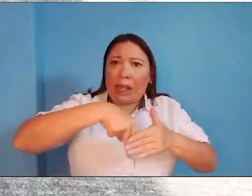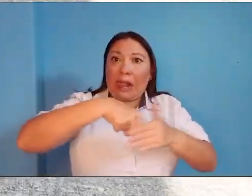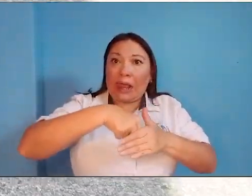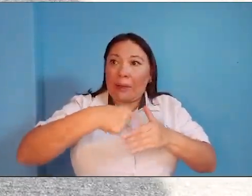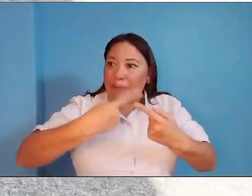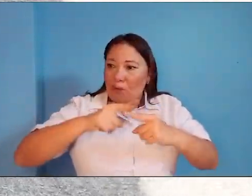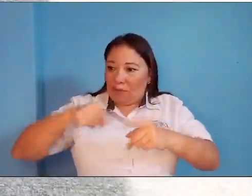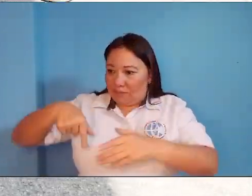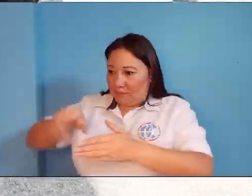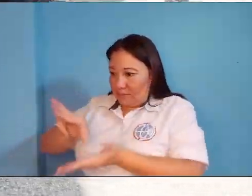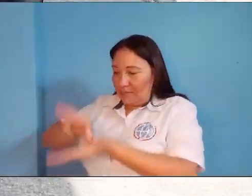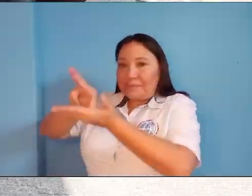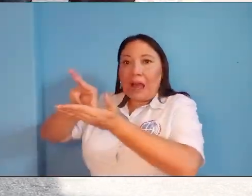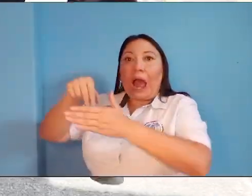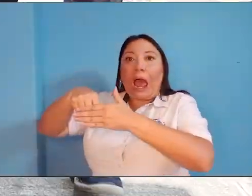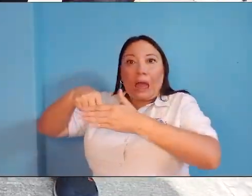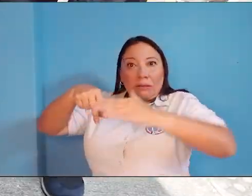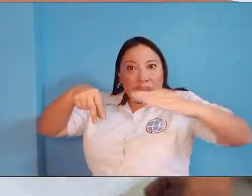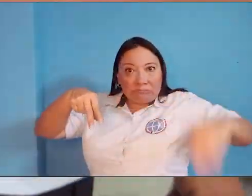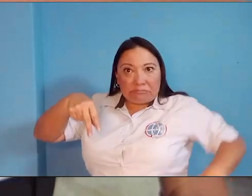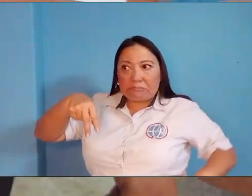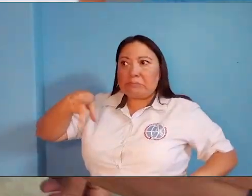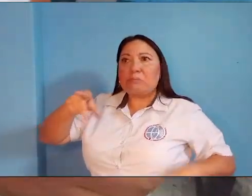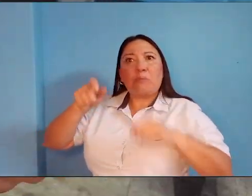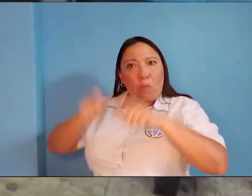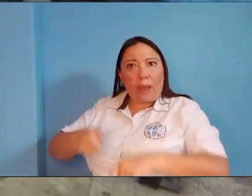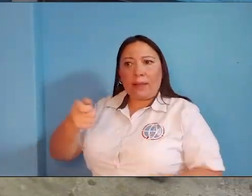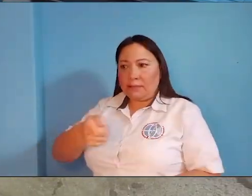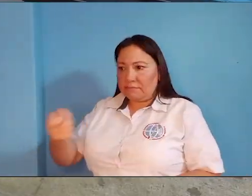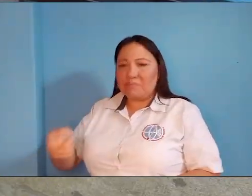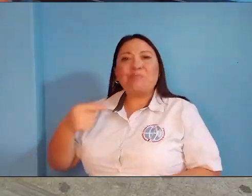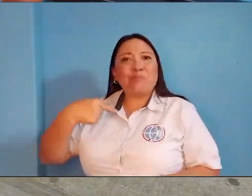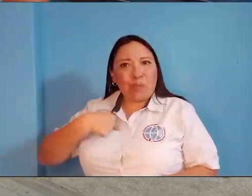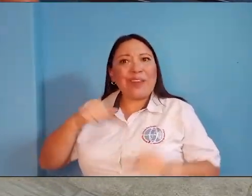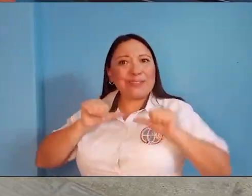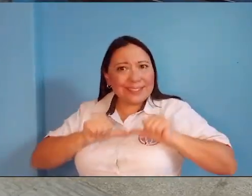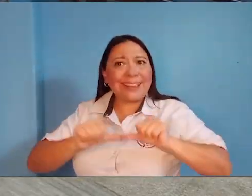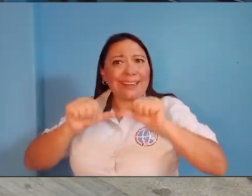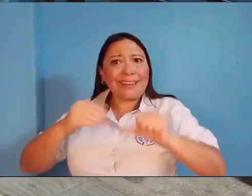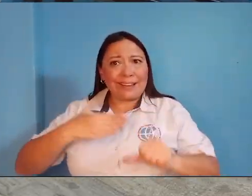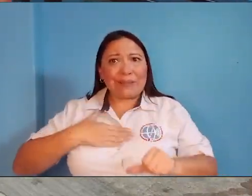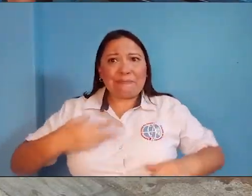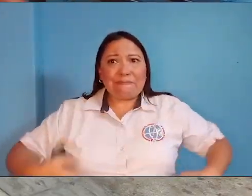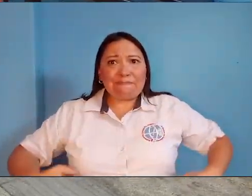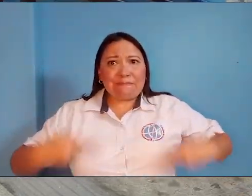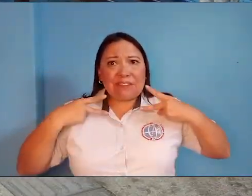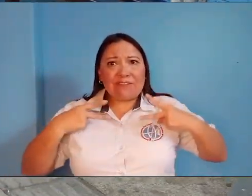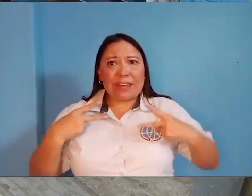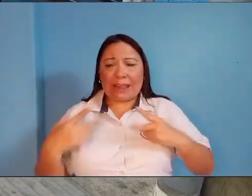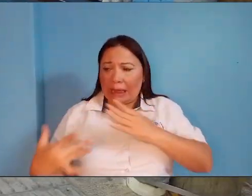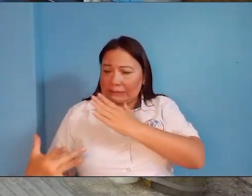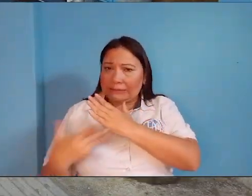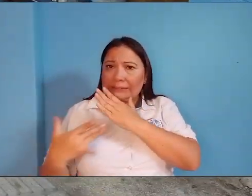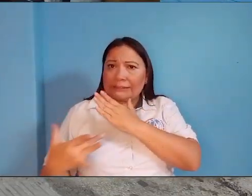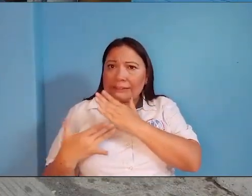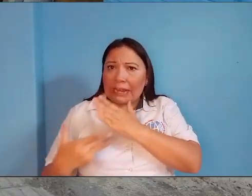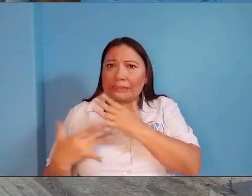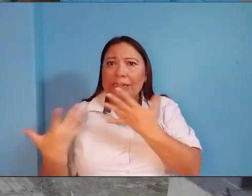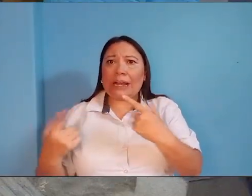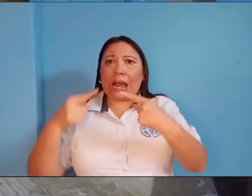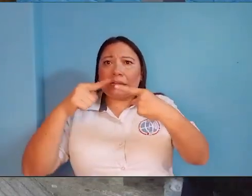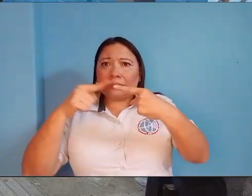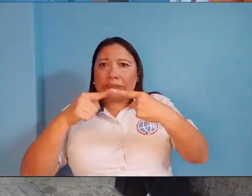puede darse cuenta de que puede seguir adelante con muchas técnicas, como son técnicas de la vida diaria, técnicas de la